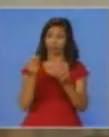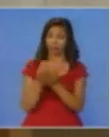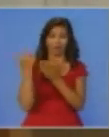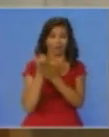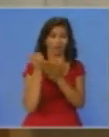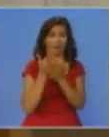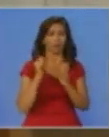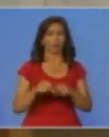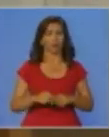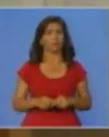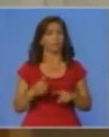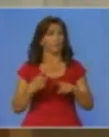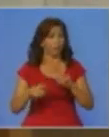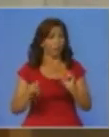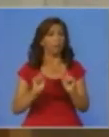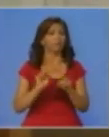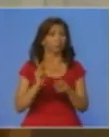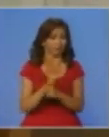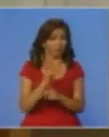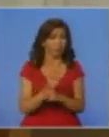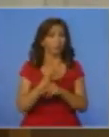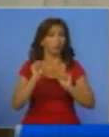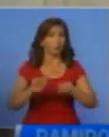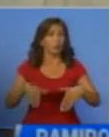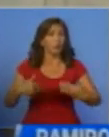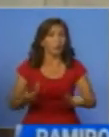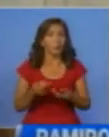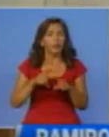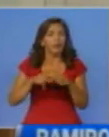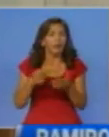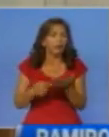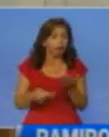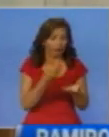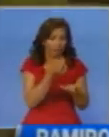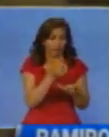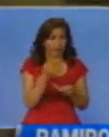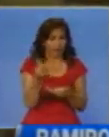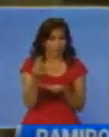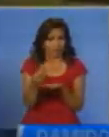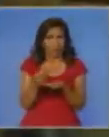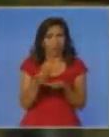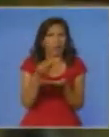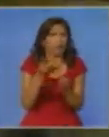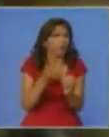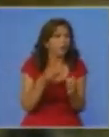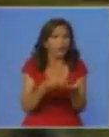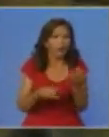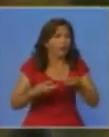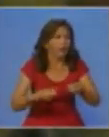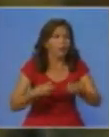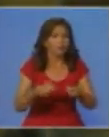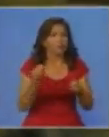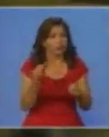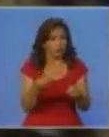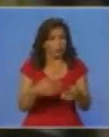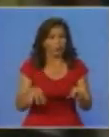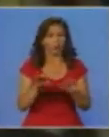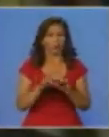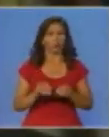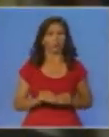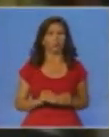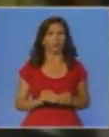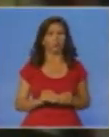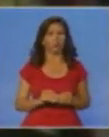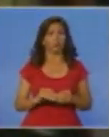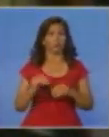todo depende de que en que se utilice el dinero cabe señalar que las reservas de oro de decenas de